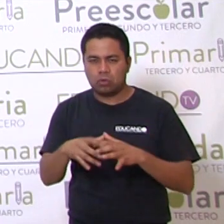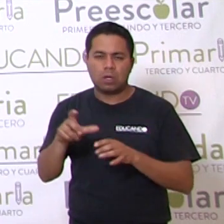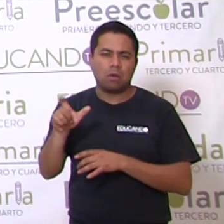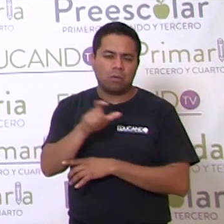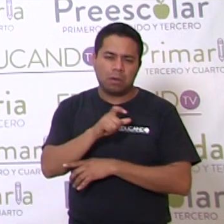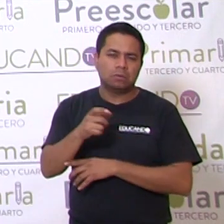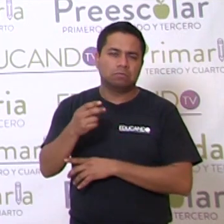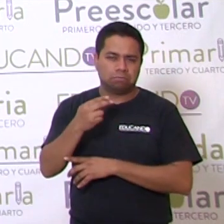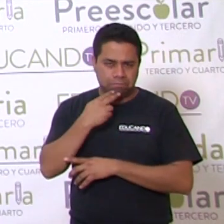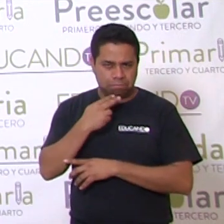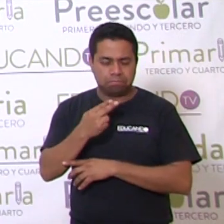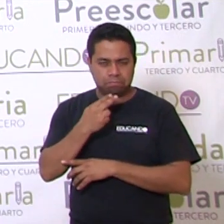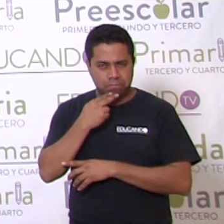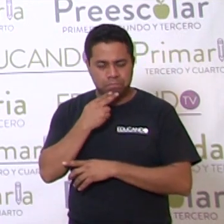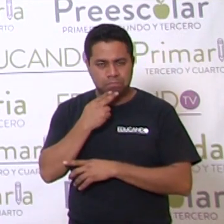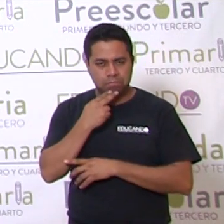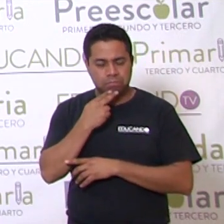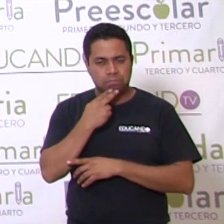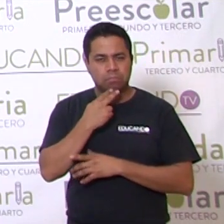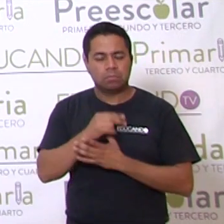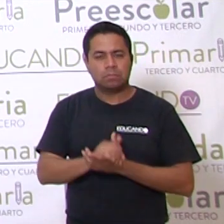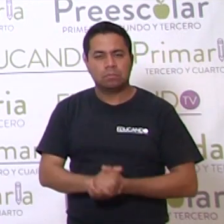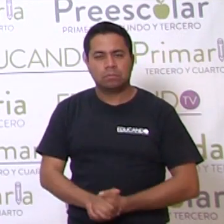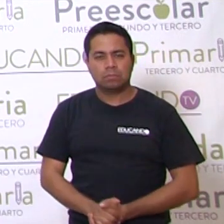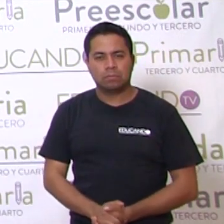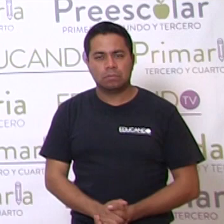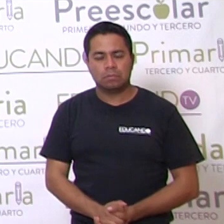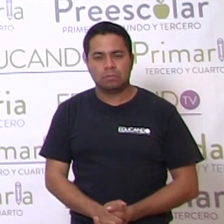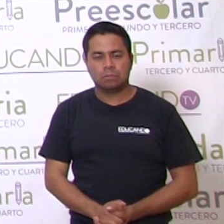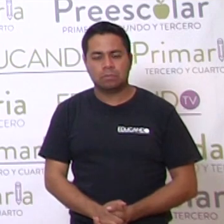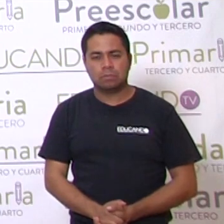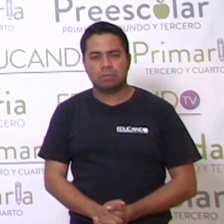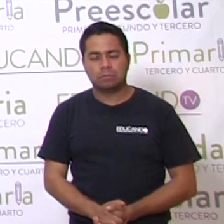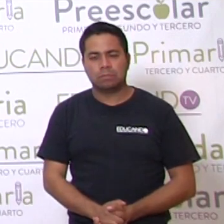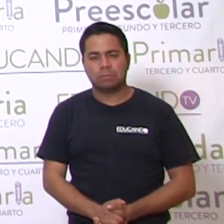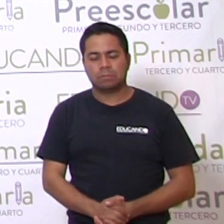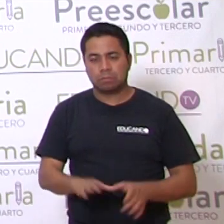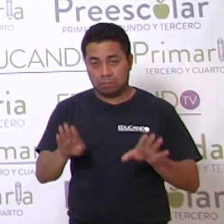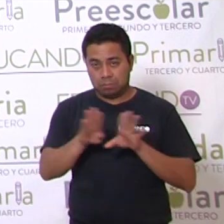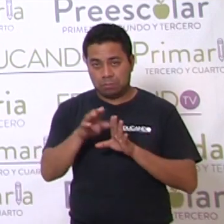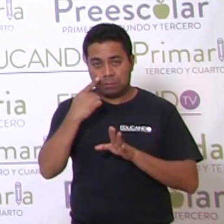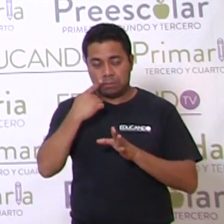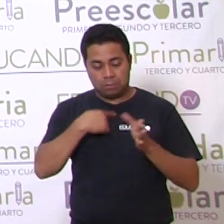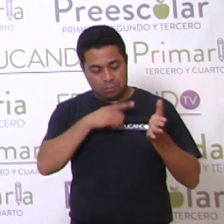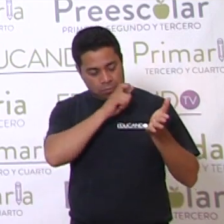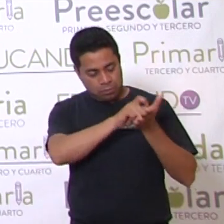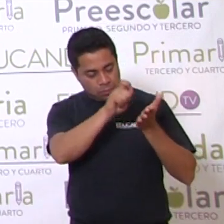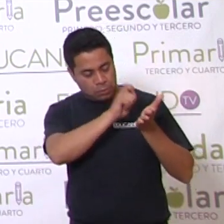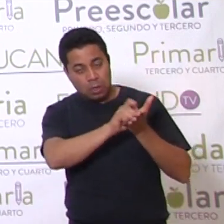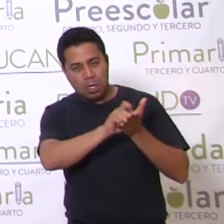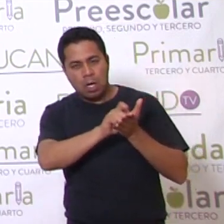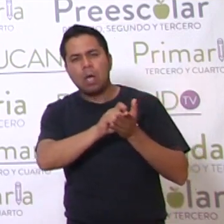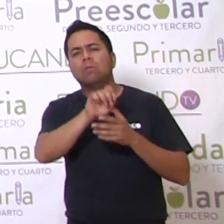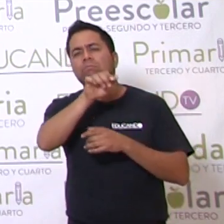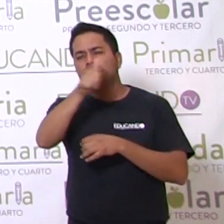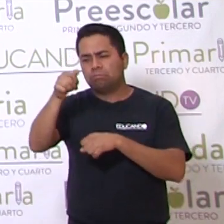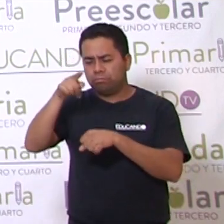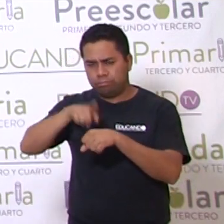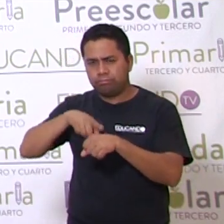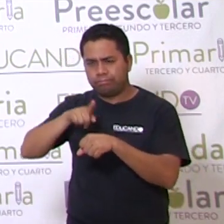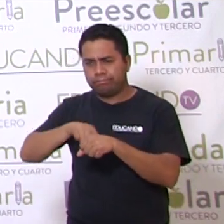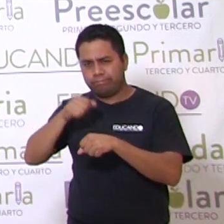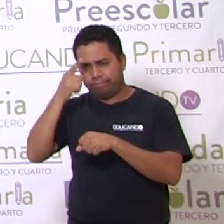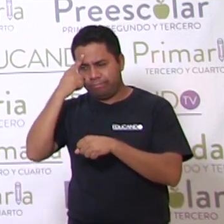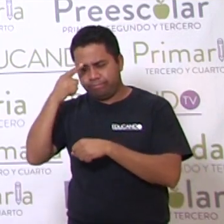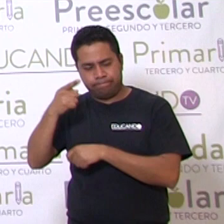cuando funcionan como, mucha atención acá, lo voy a poner de otro color para que tú lo puedas tener